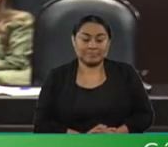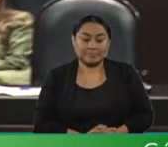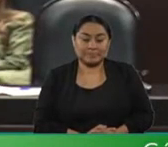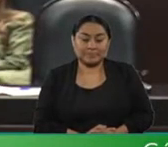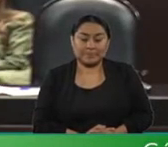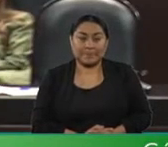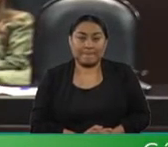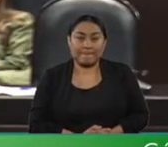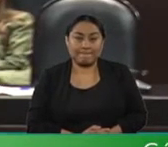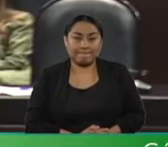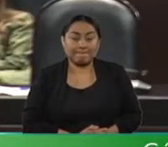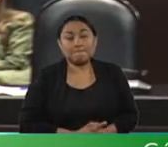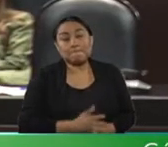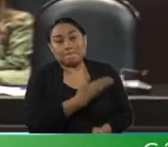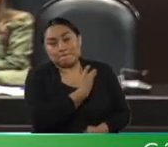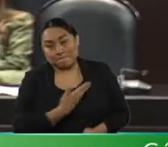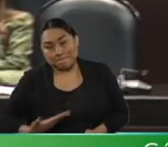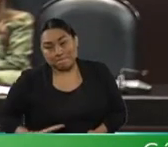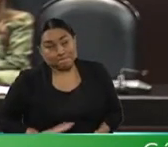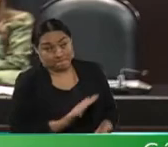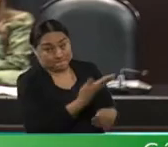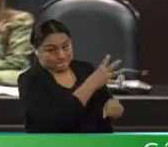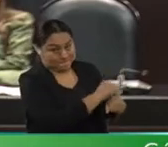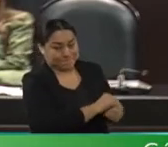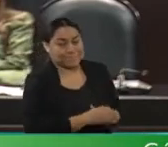con su permiso señora presidenta